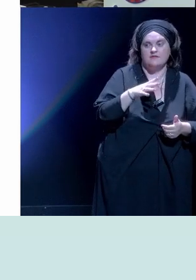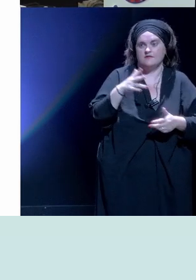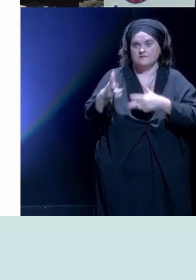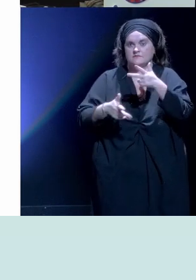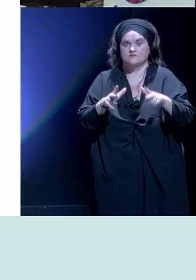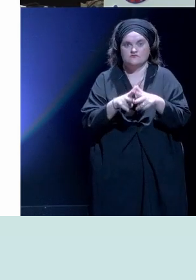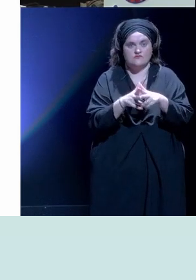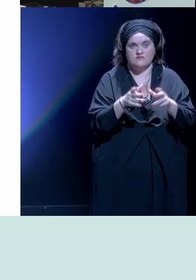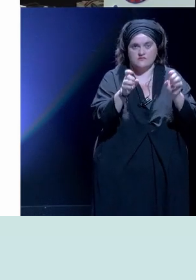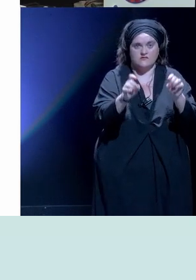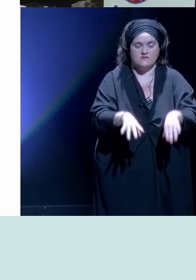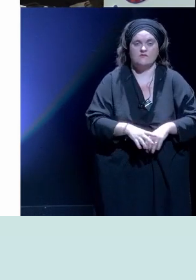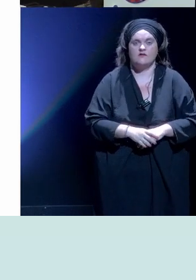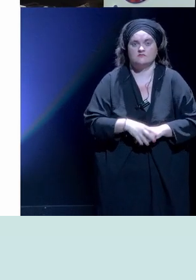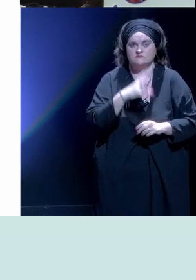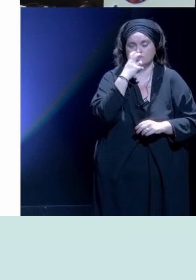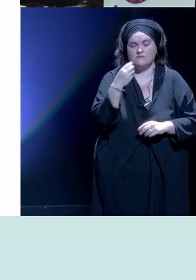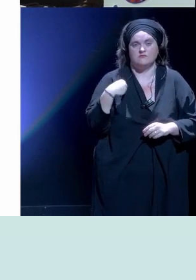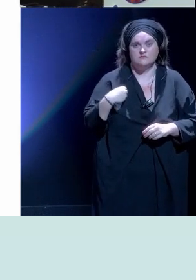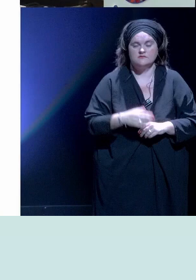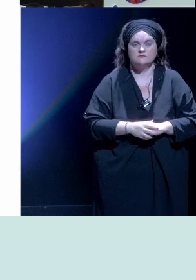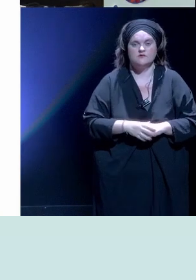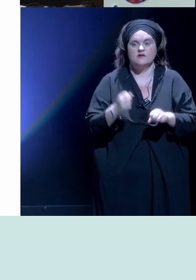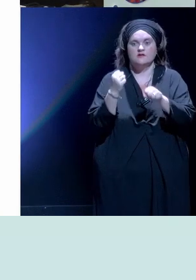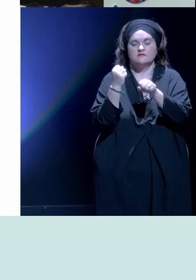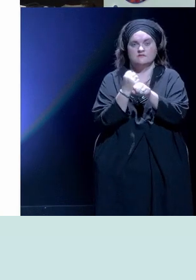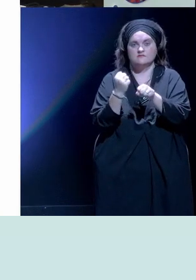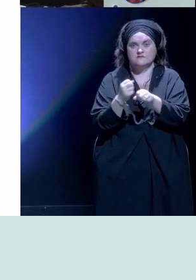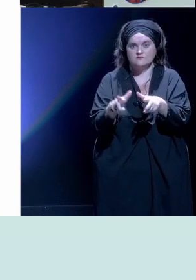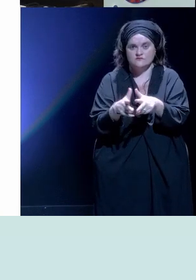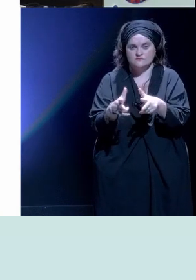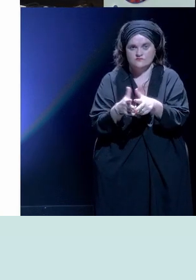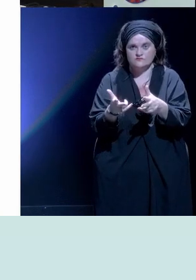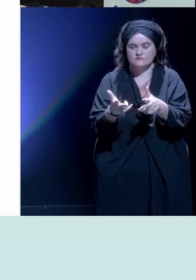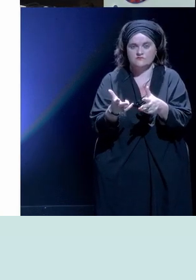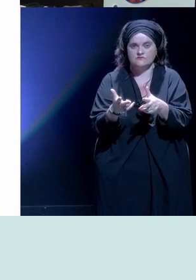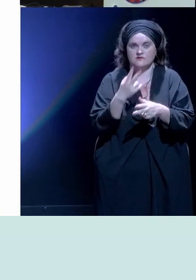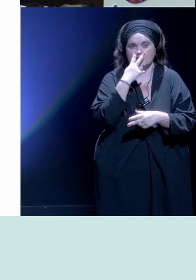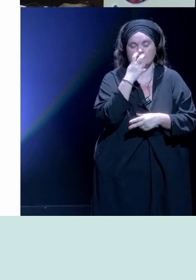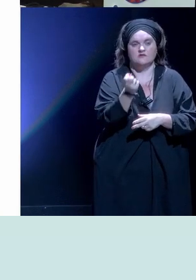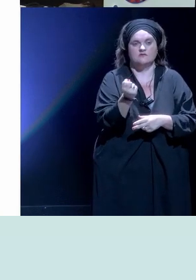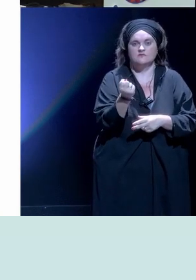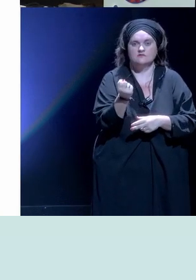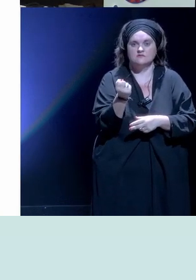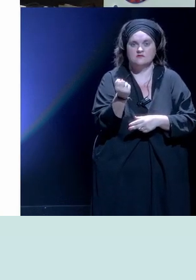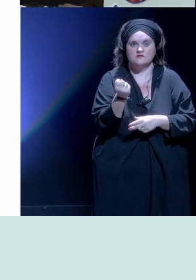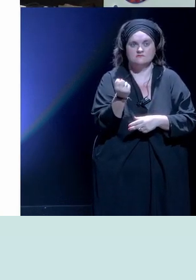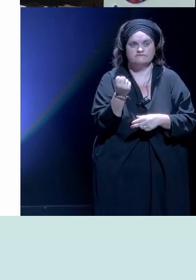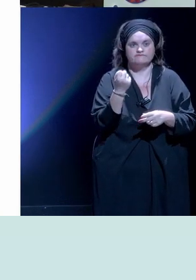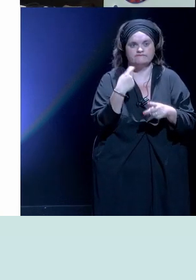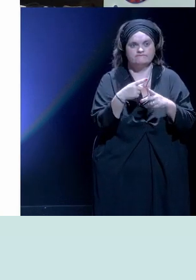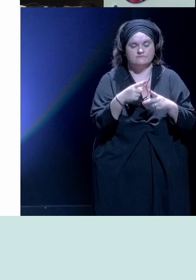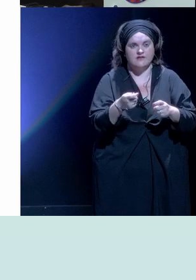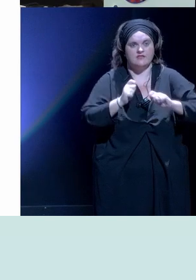Los trabajadores sociales desempeñan una función potencialmente gratificante, pero si no se desempeña plenamente,